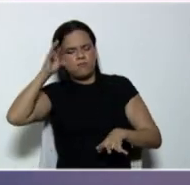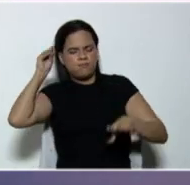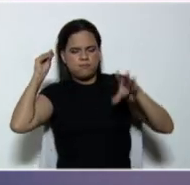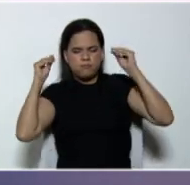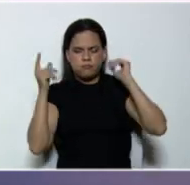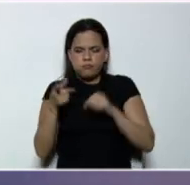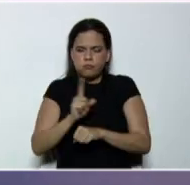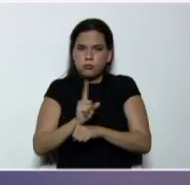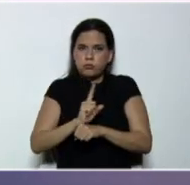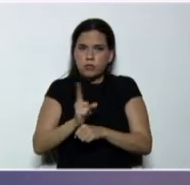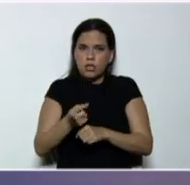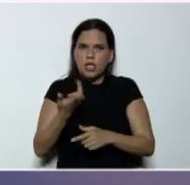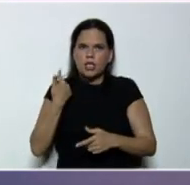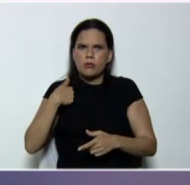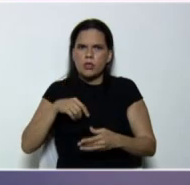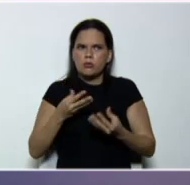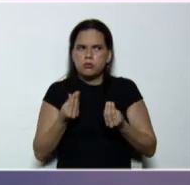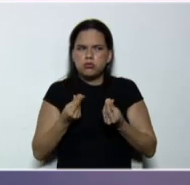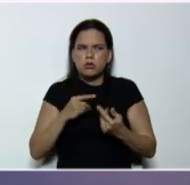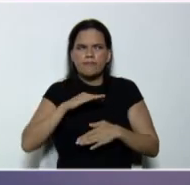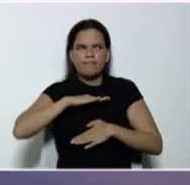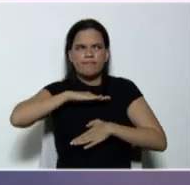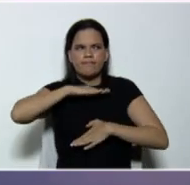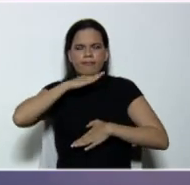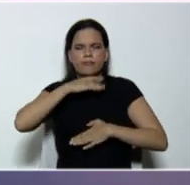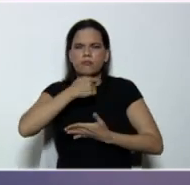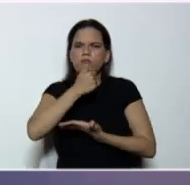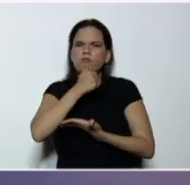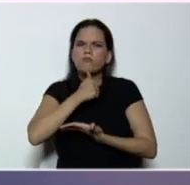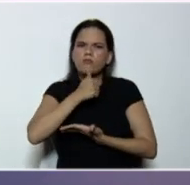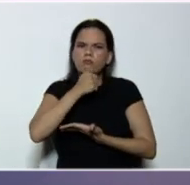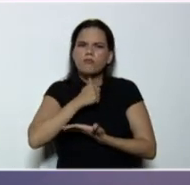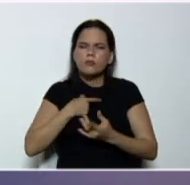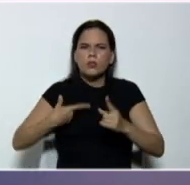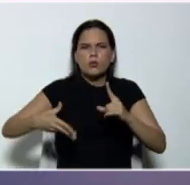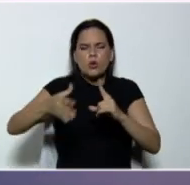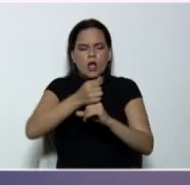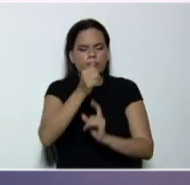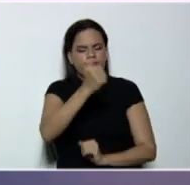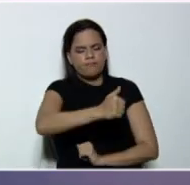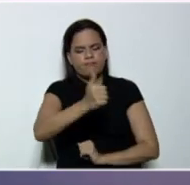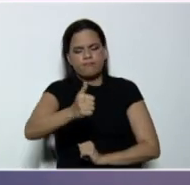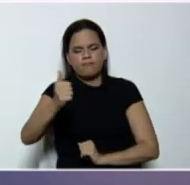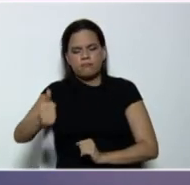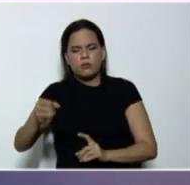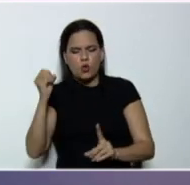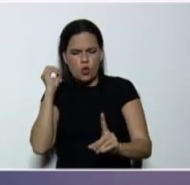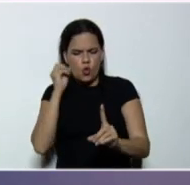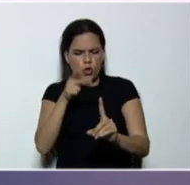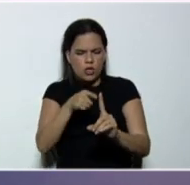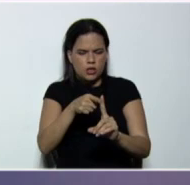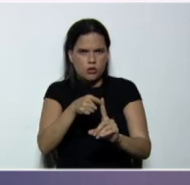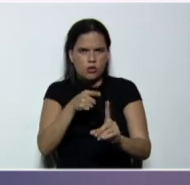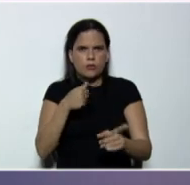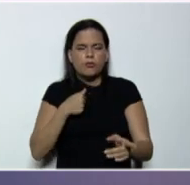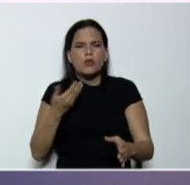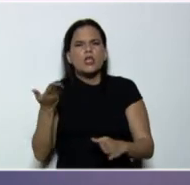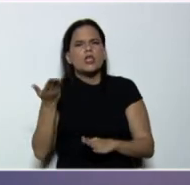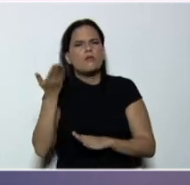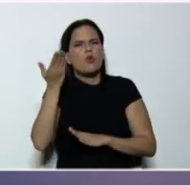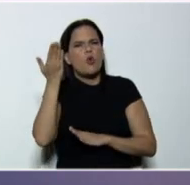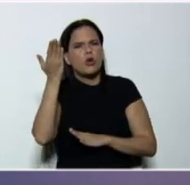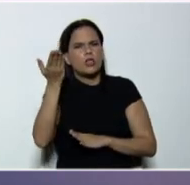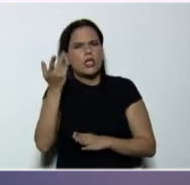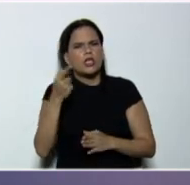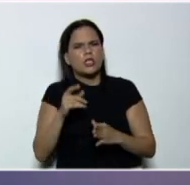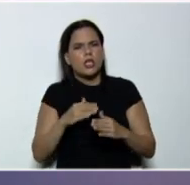solo momento y que debemos tener paciencia para lograr cada uno de los objetivos. Y por supuesto,